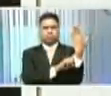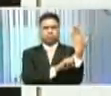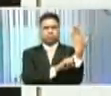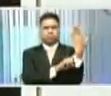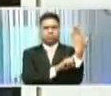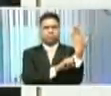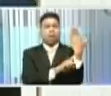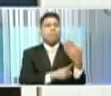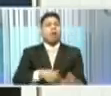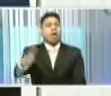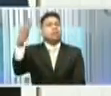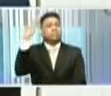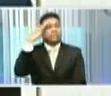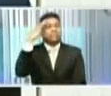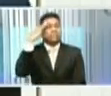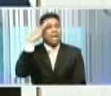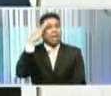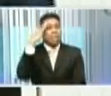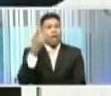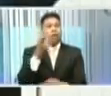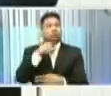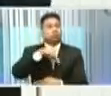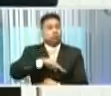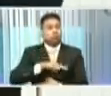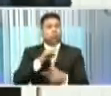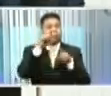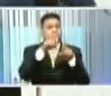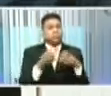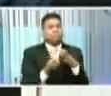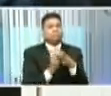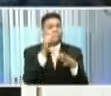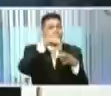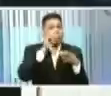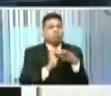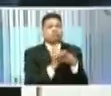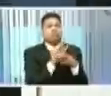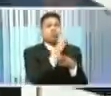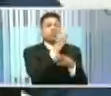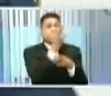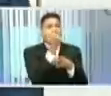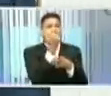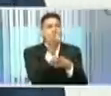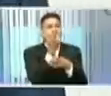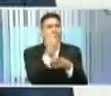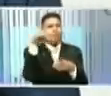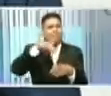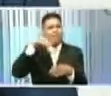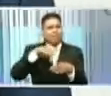para que sepamos lo que estamos cultivando nosotros de este lado, del lado de la patria.